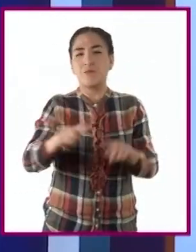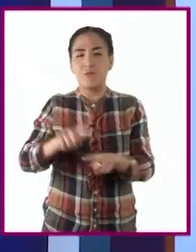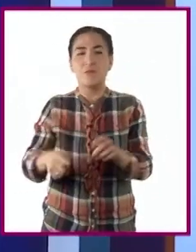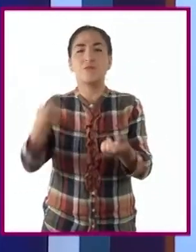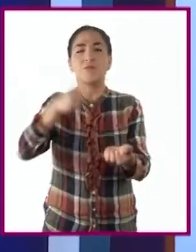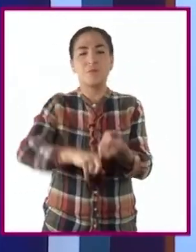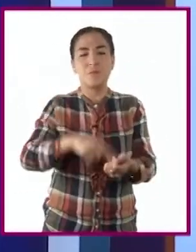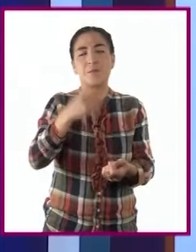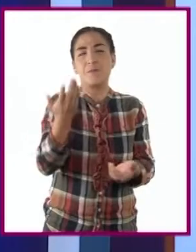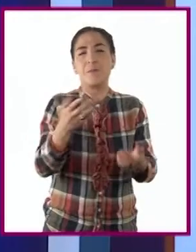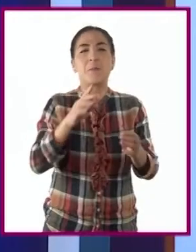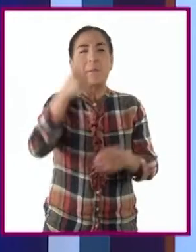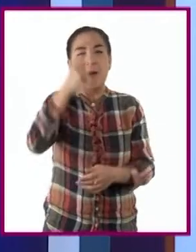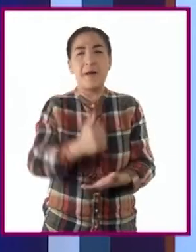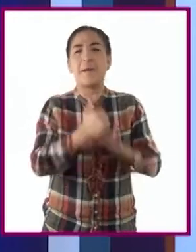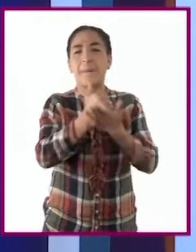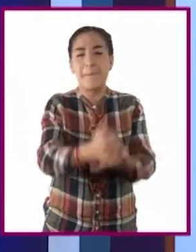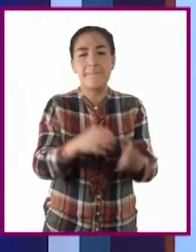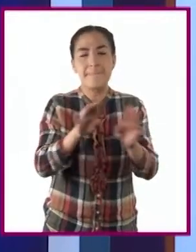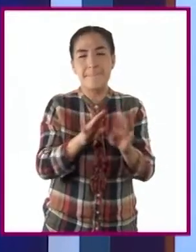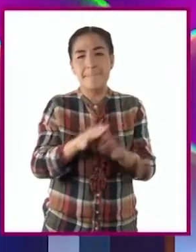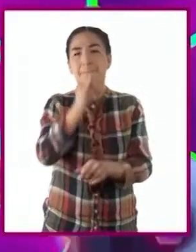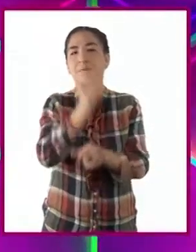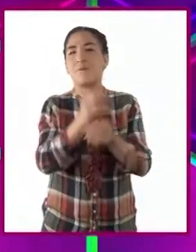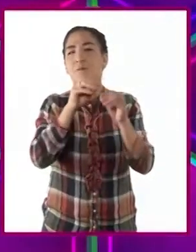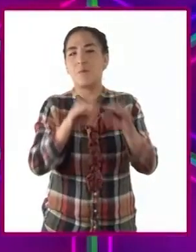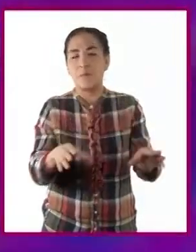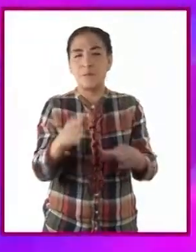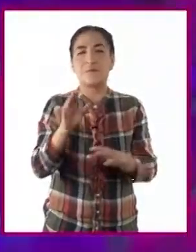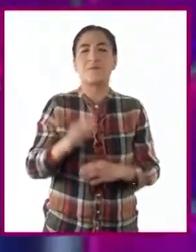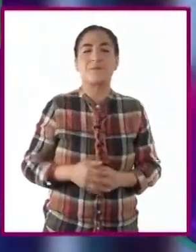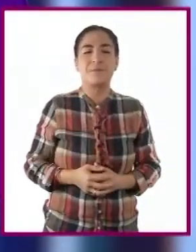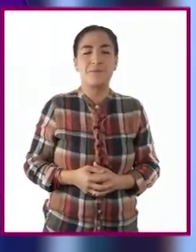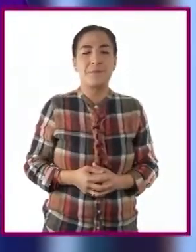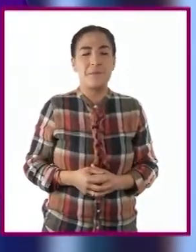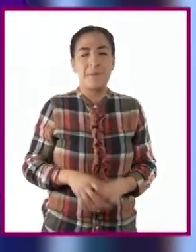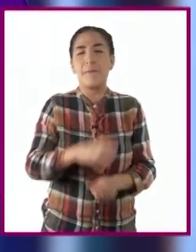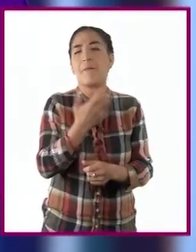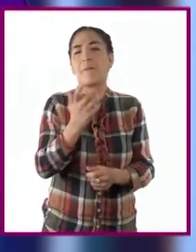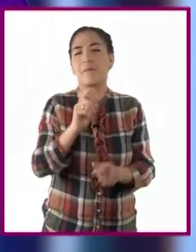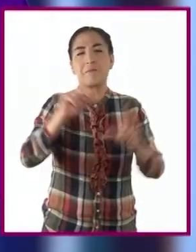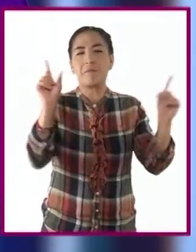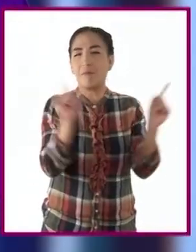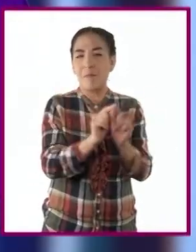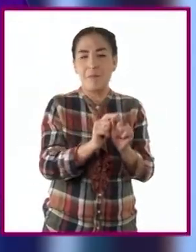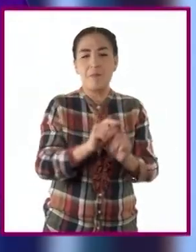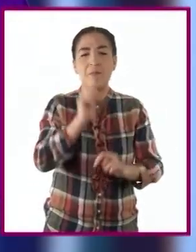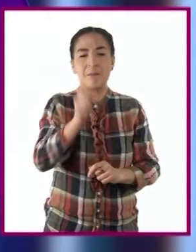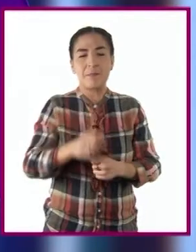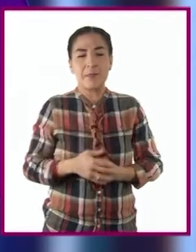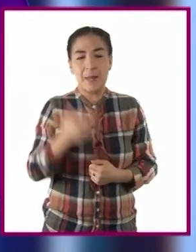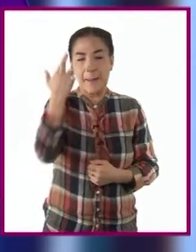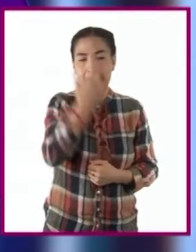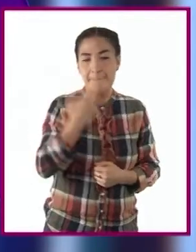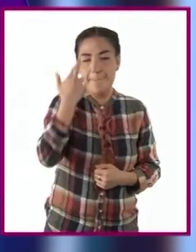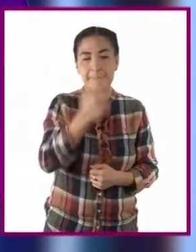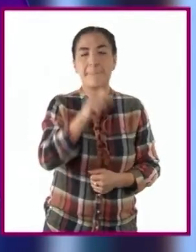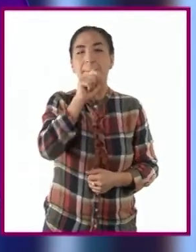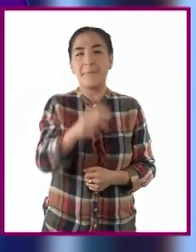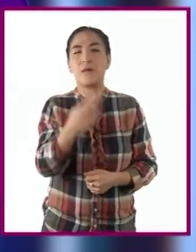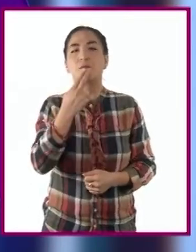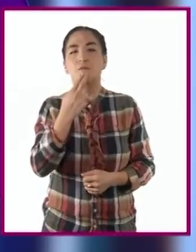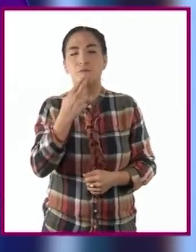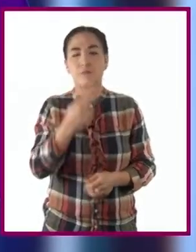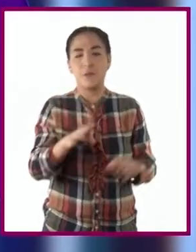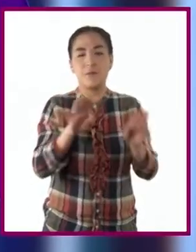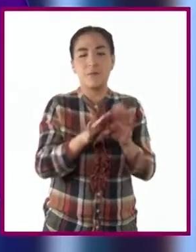que permiten comunicar e interpretar información. Concretamente, abordaremos el análisis y el uso de